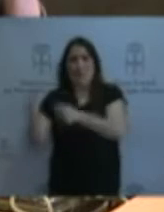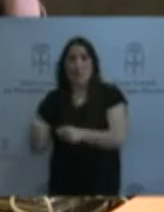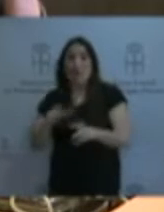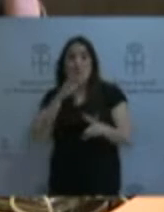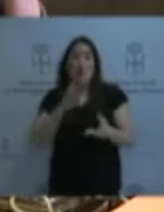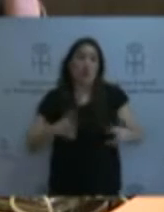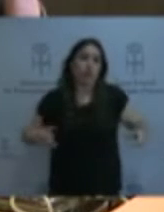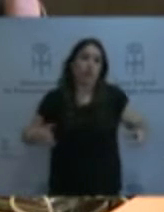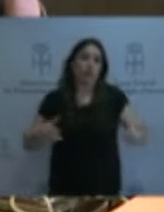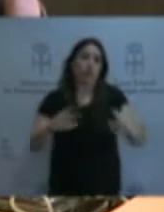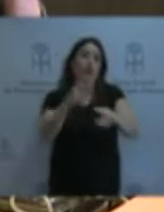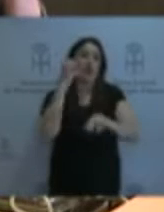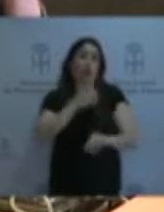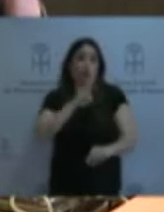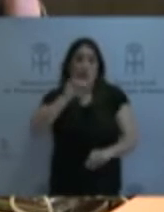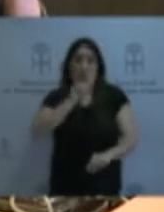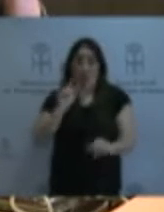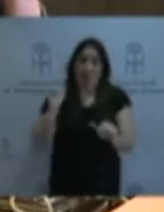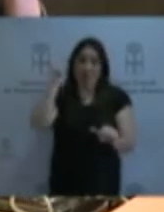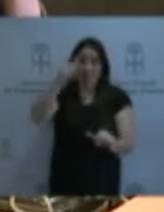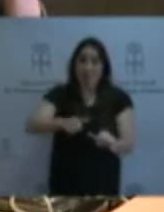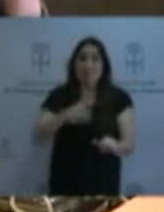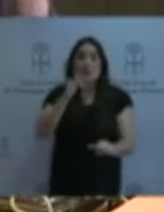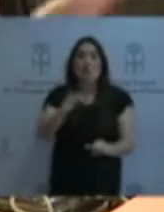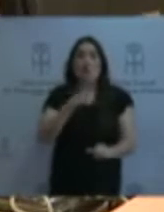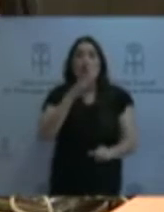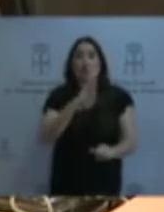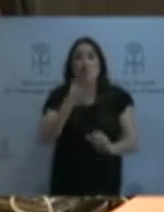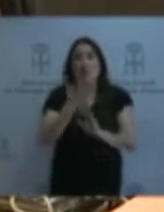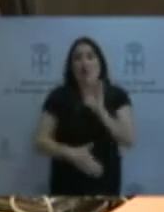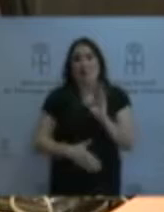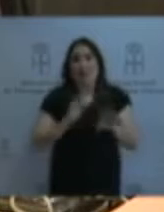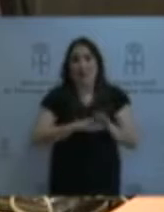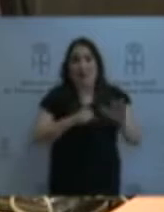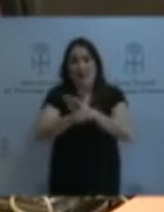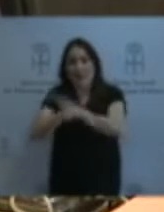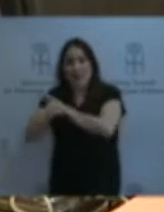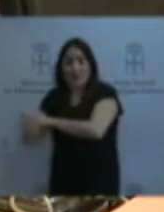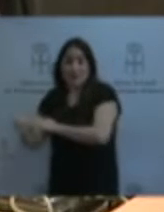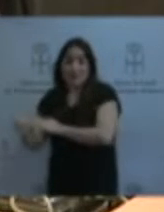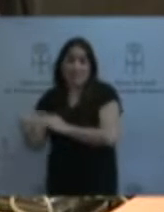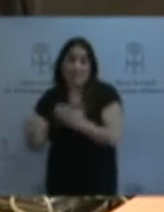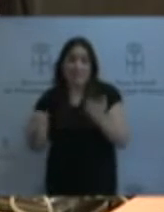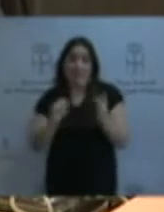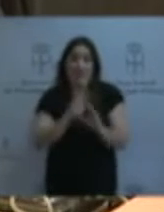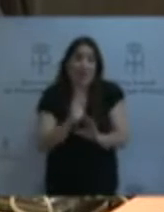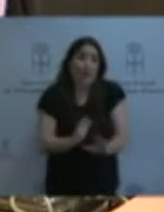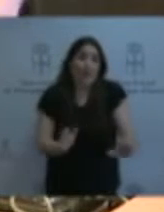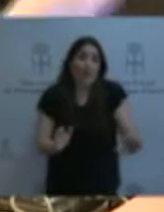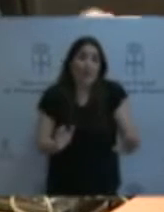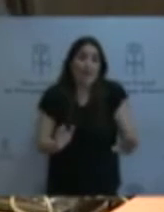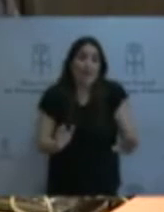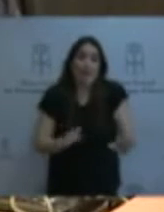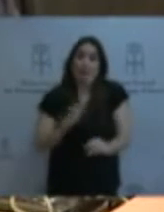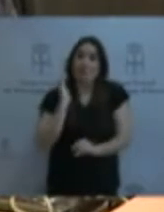implacable de los recortes de Mariano Rajoy desde el 2011 y de la imposición de unos límites para la reposición de efectivos que